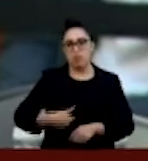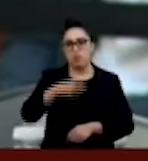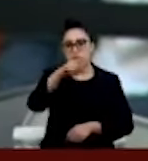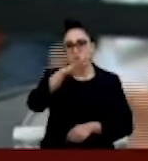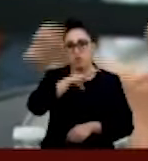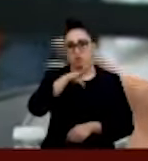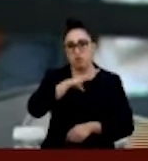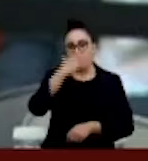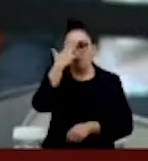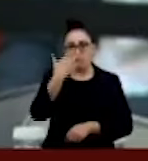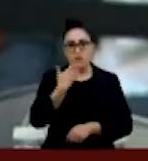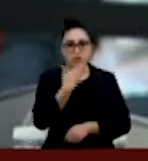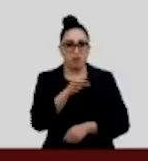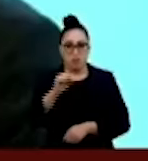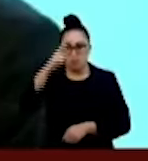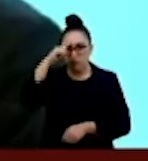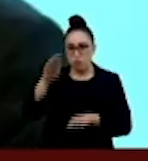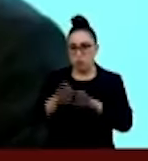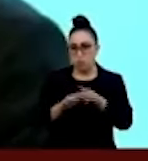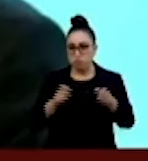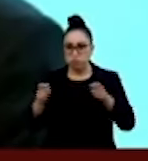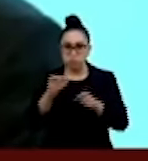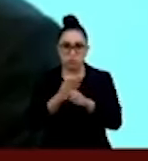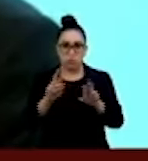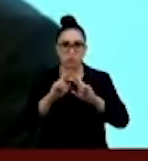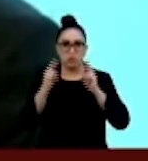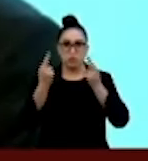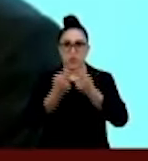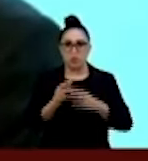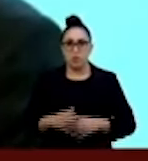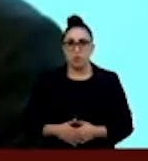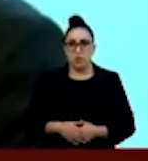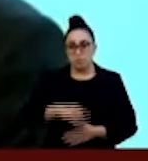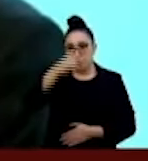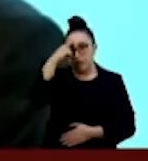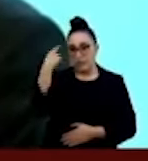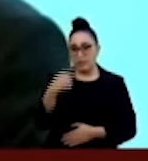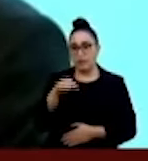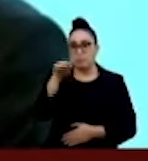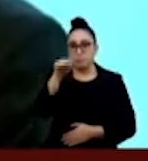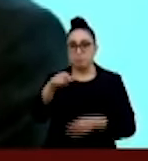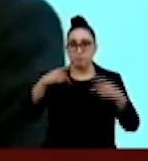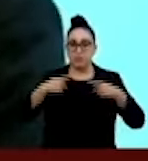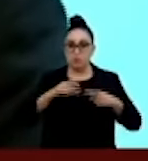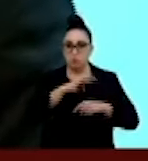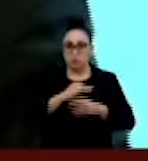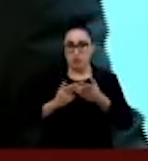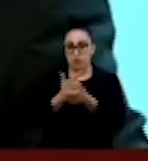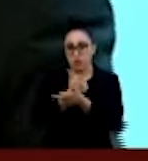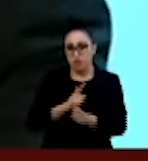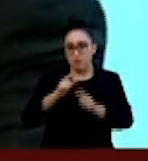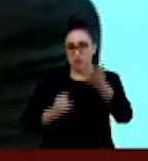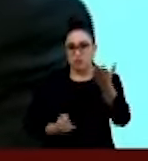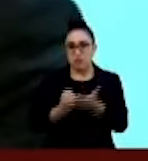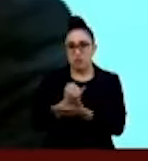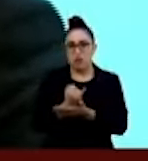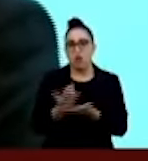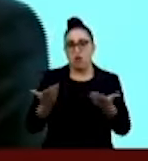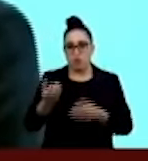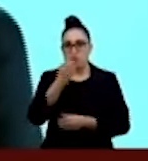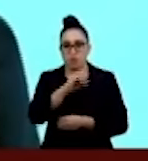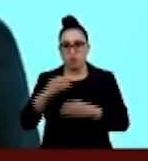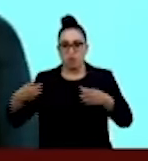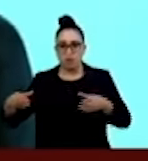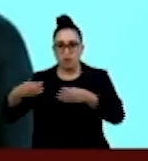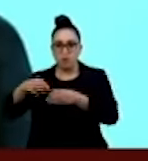presidente Javier Corral porque para que una democracia funcione se requiere una oposición que